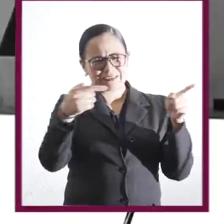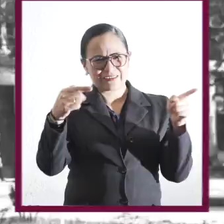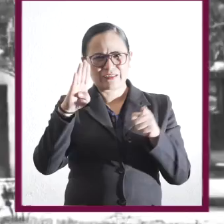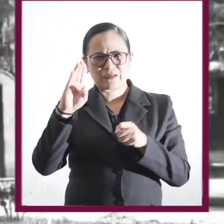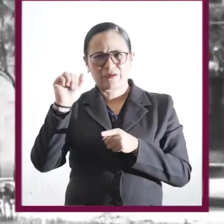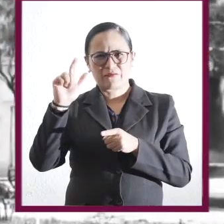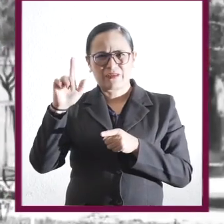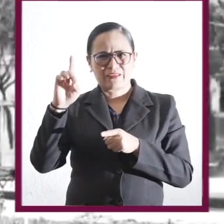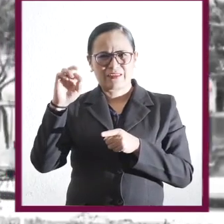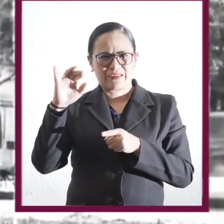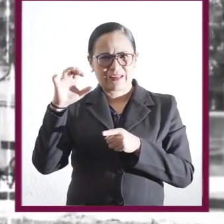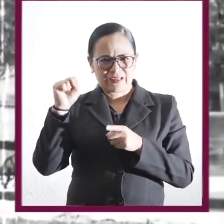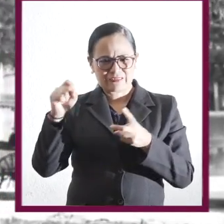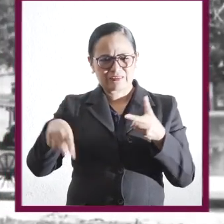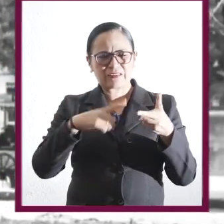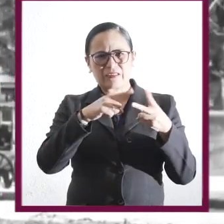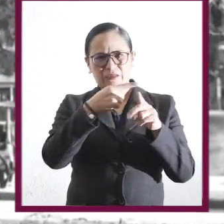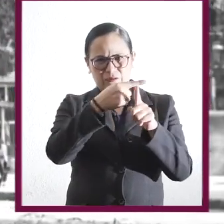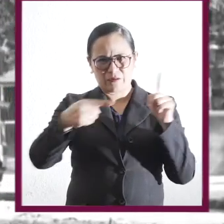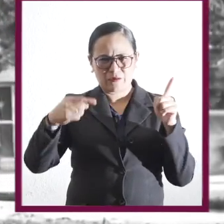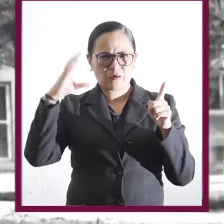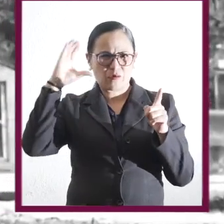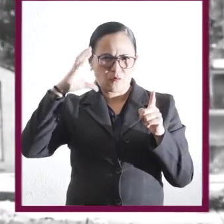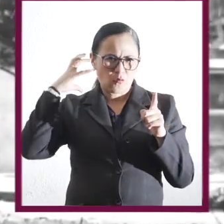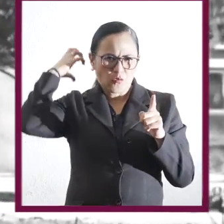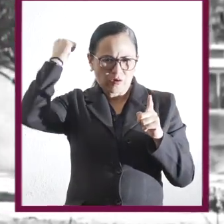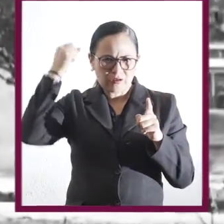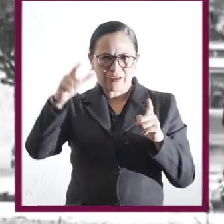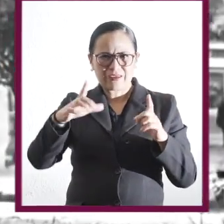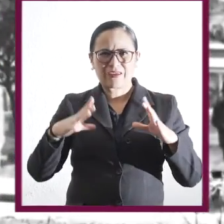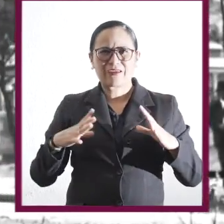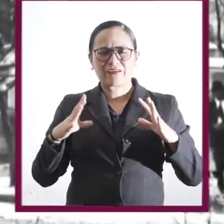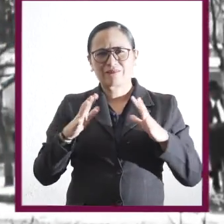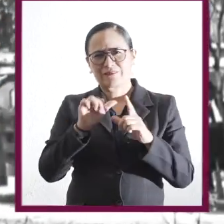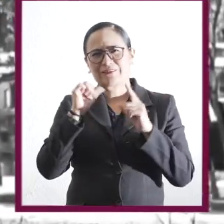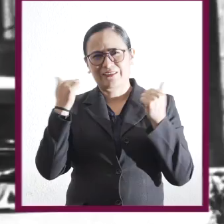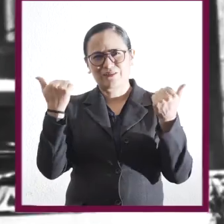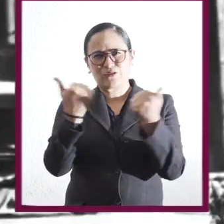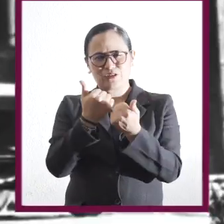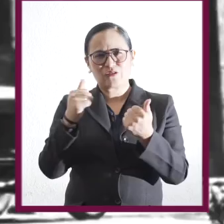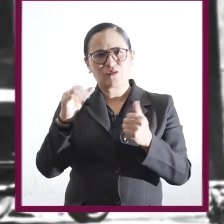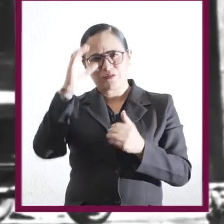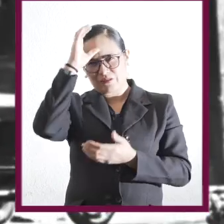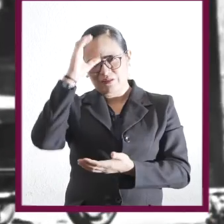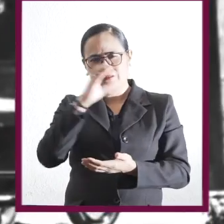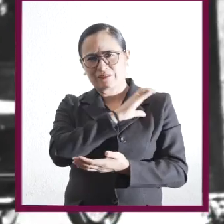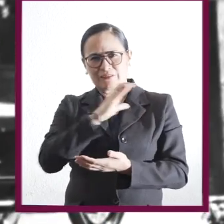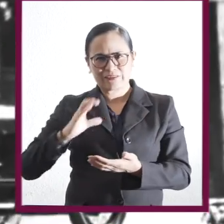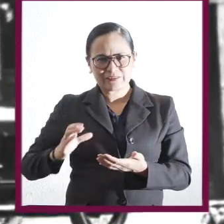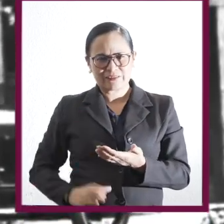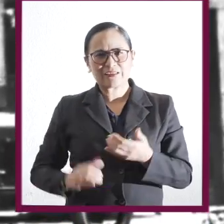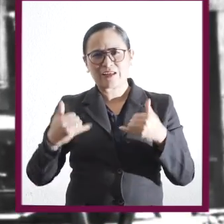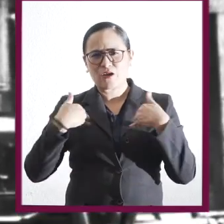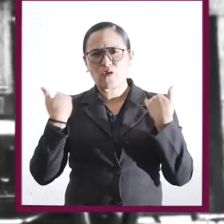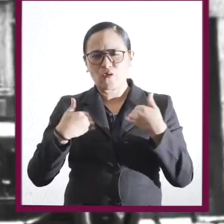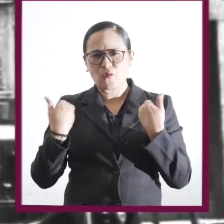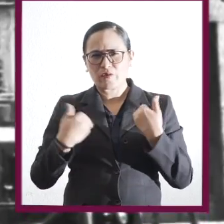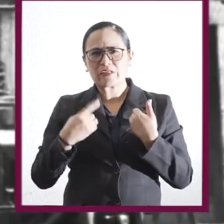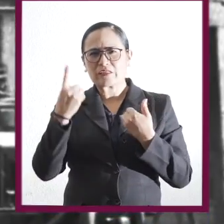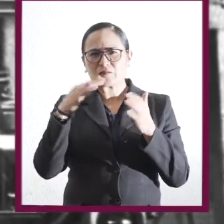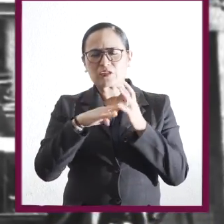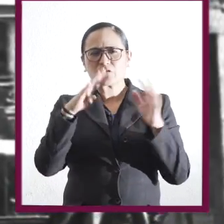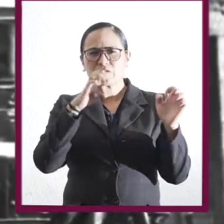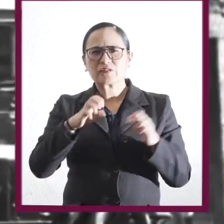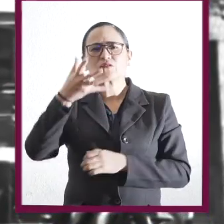de Valderas y Morelos se estableció la Asociación Cristiana de Jóvenes, la famosa YMCA, inaugurada en septiembre